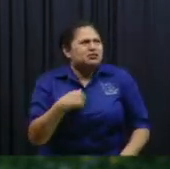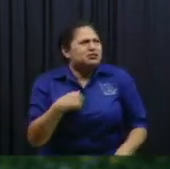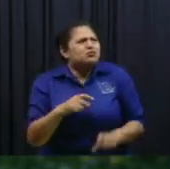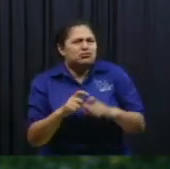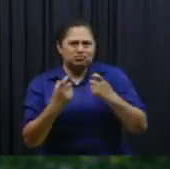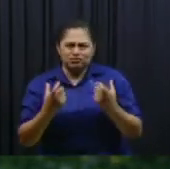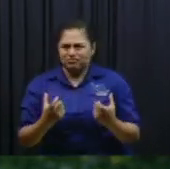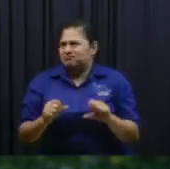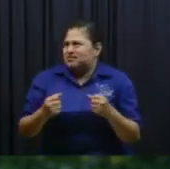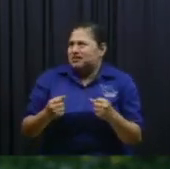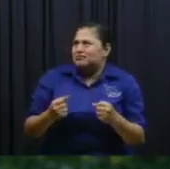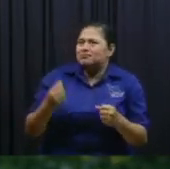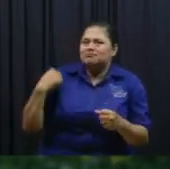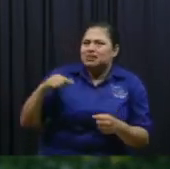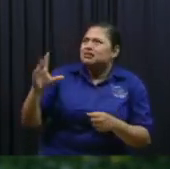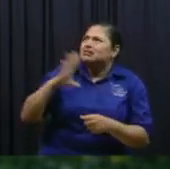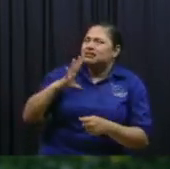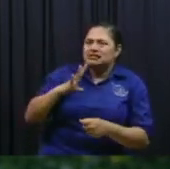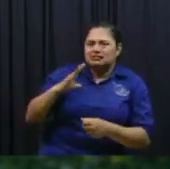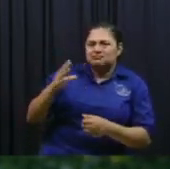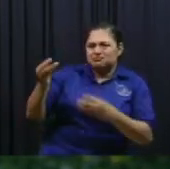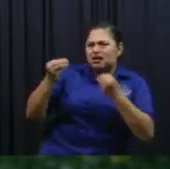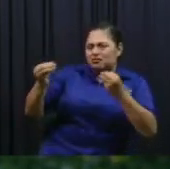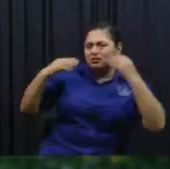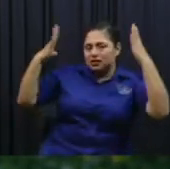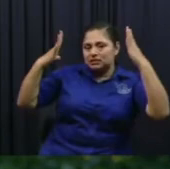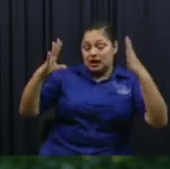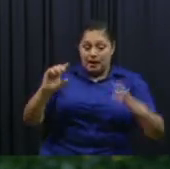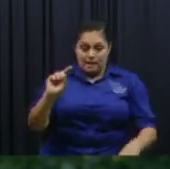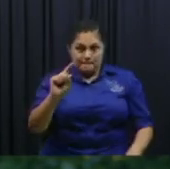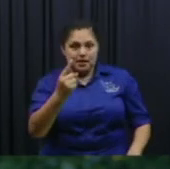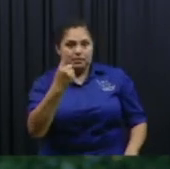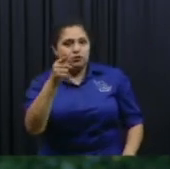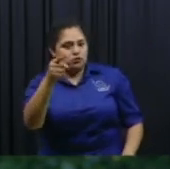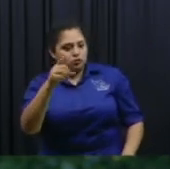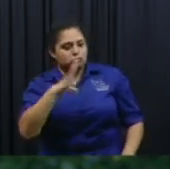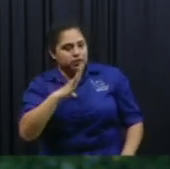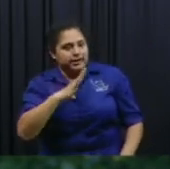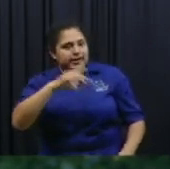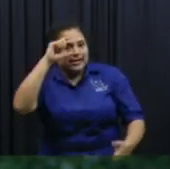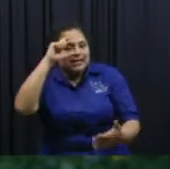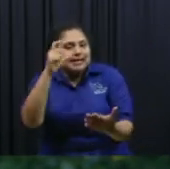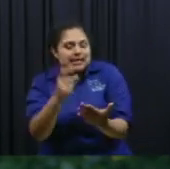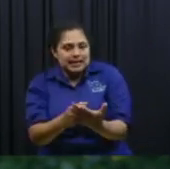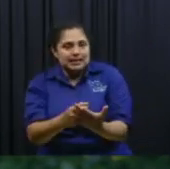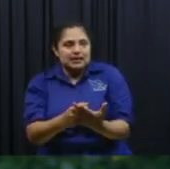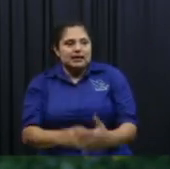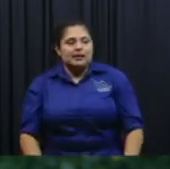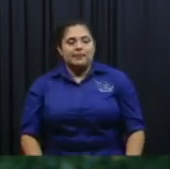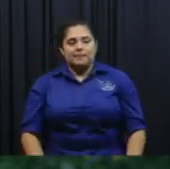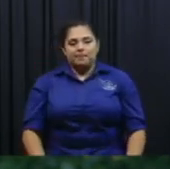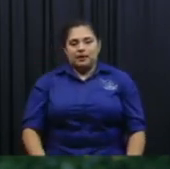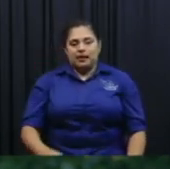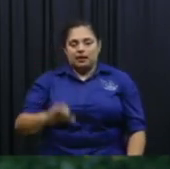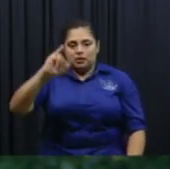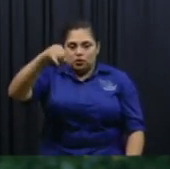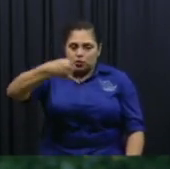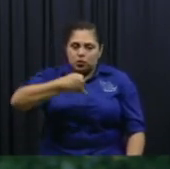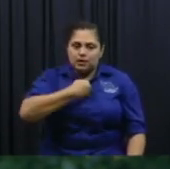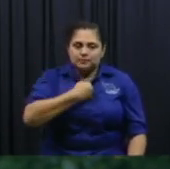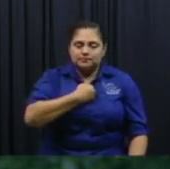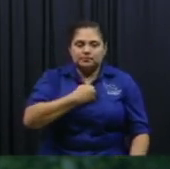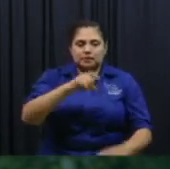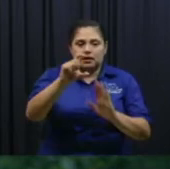hermano Sergio bueno para empezar créele Mira como dice este versículo tan conocido verdad San Juan diez diez